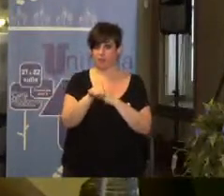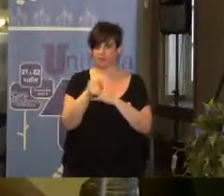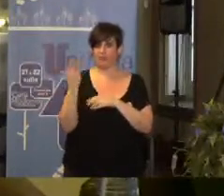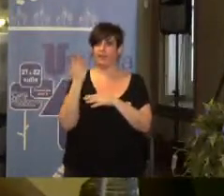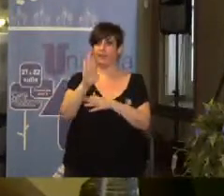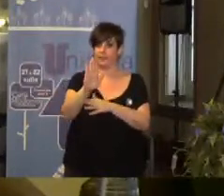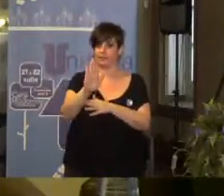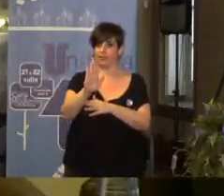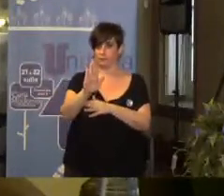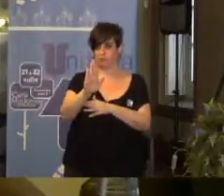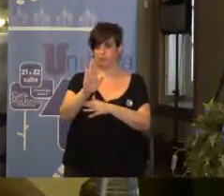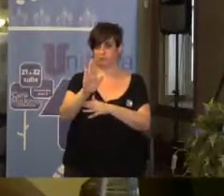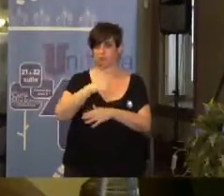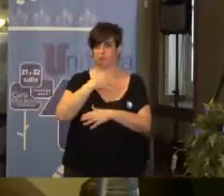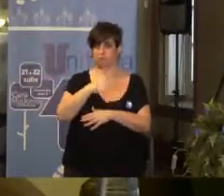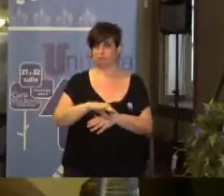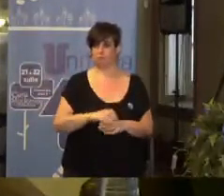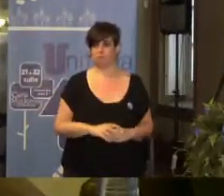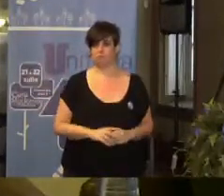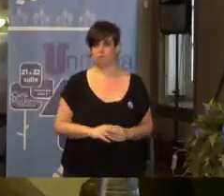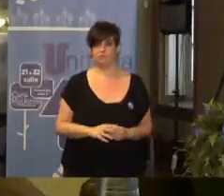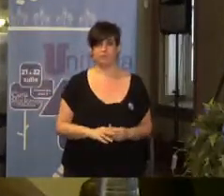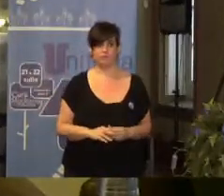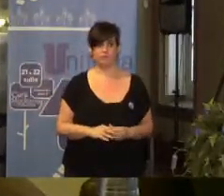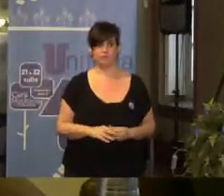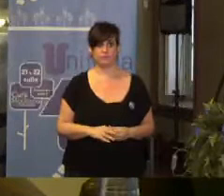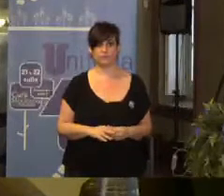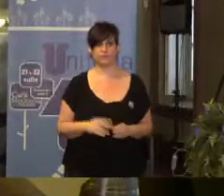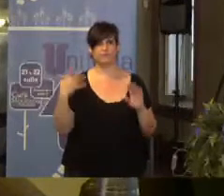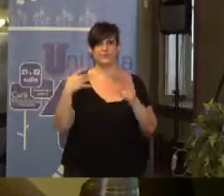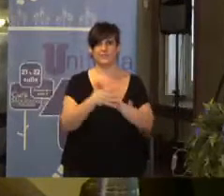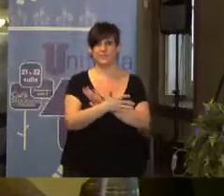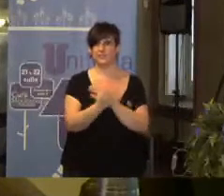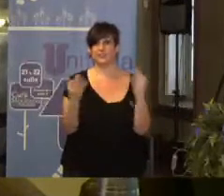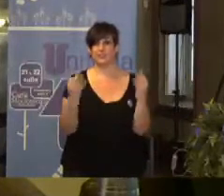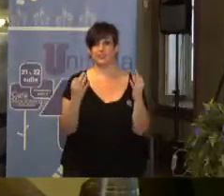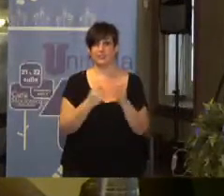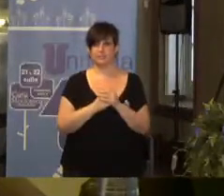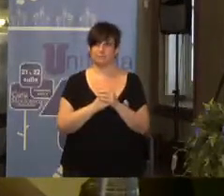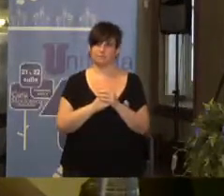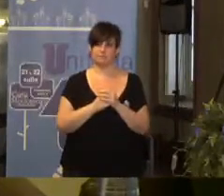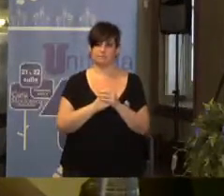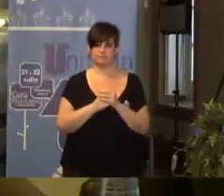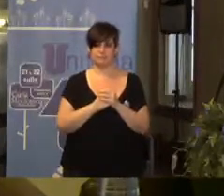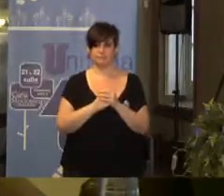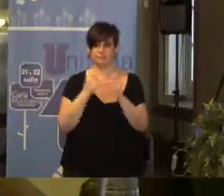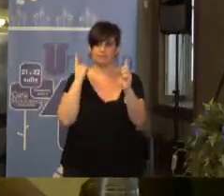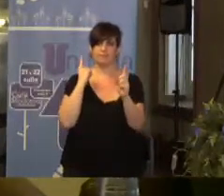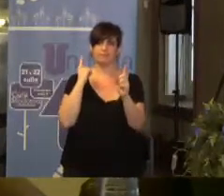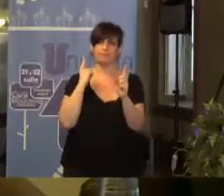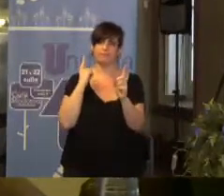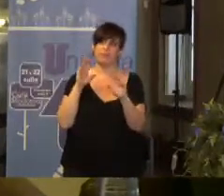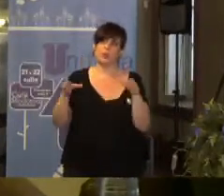candidaturas amplas que supoñan, pois, efectivamente, un rechazo ao